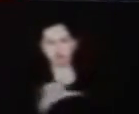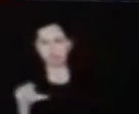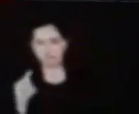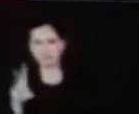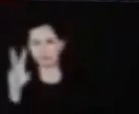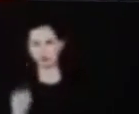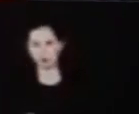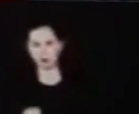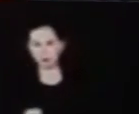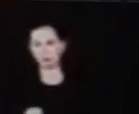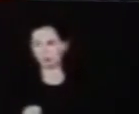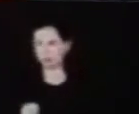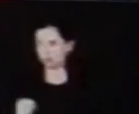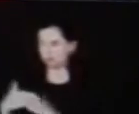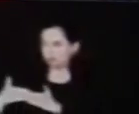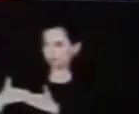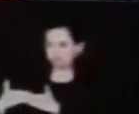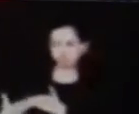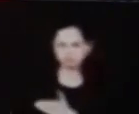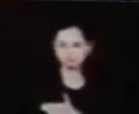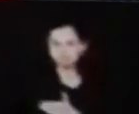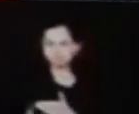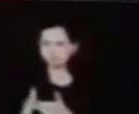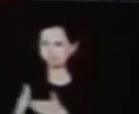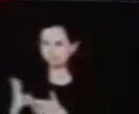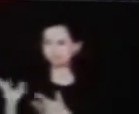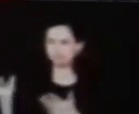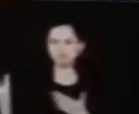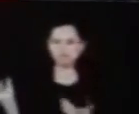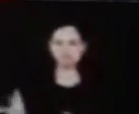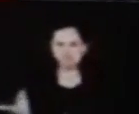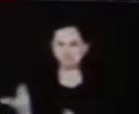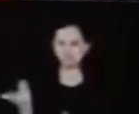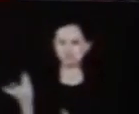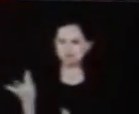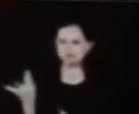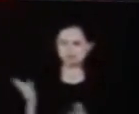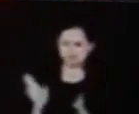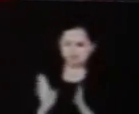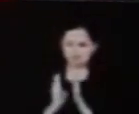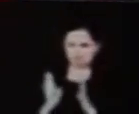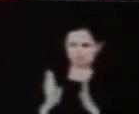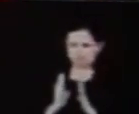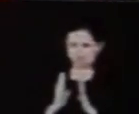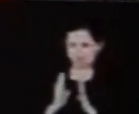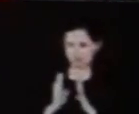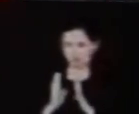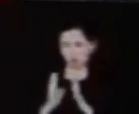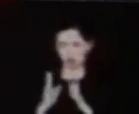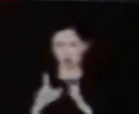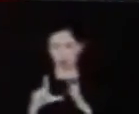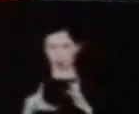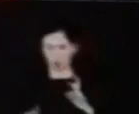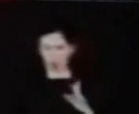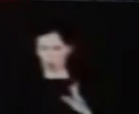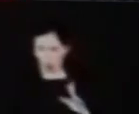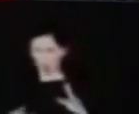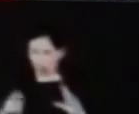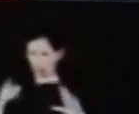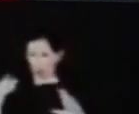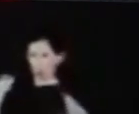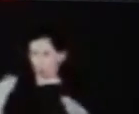1938-1939, y nunca el ejército mexicano ha dado un golpe de Estado a